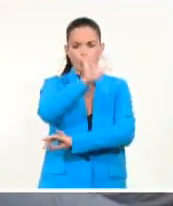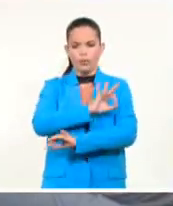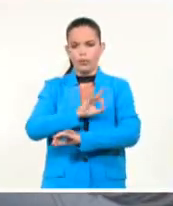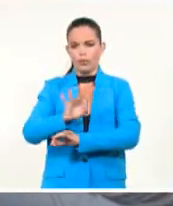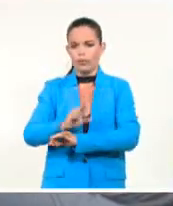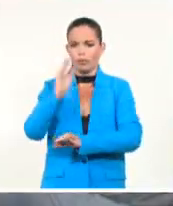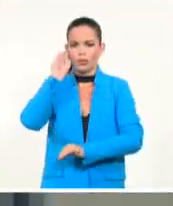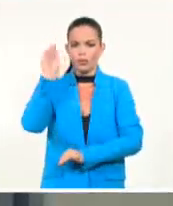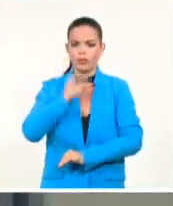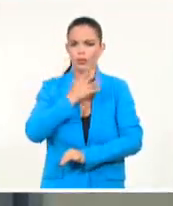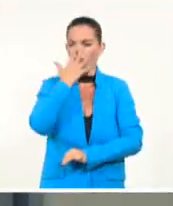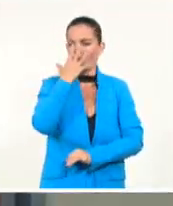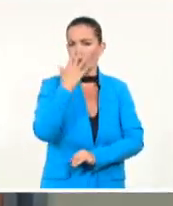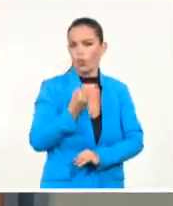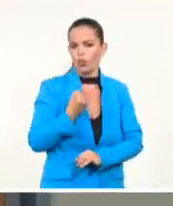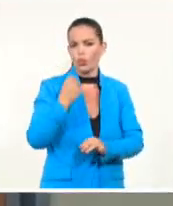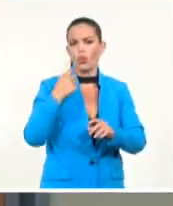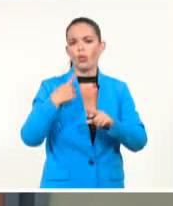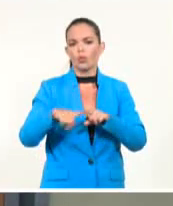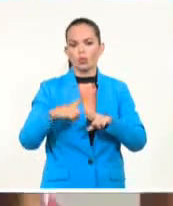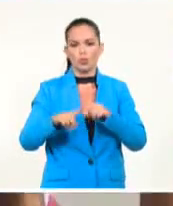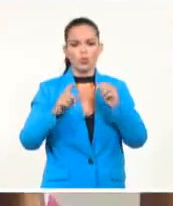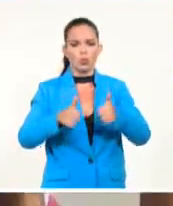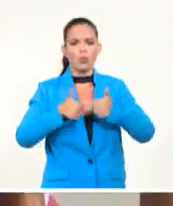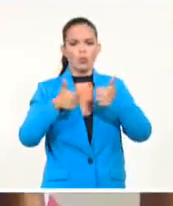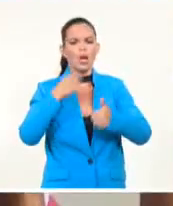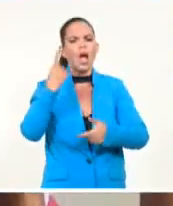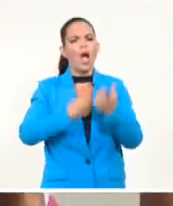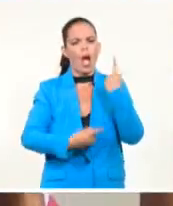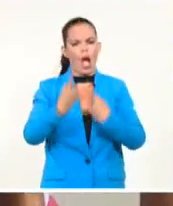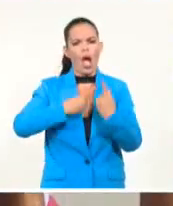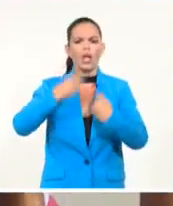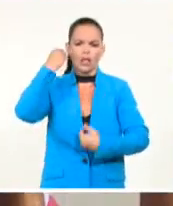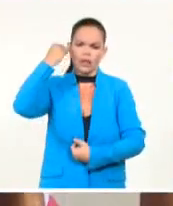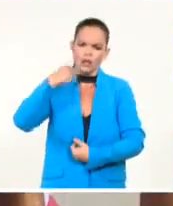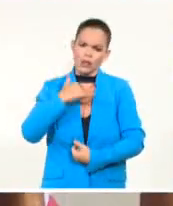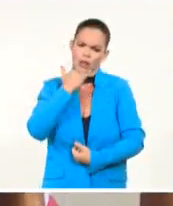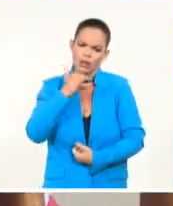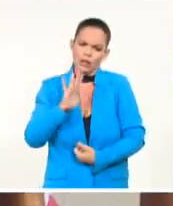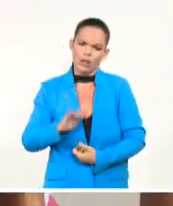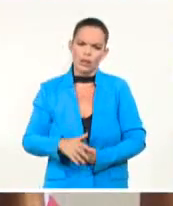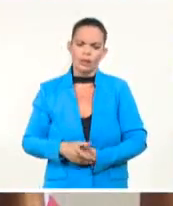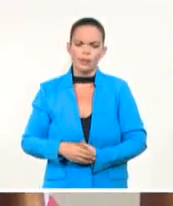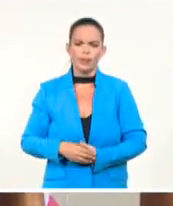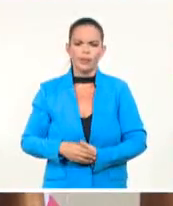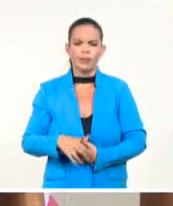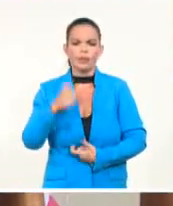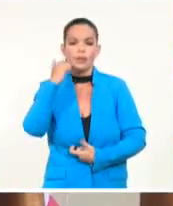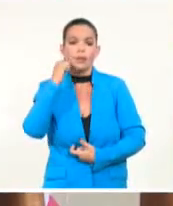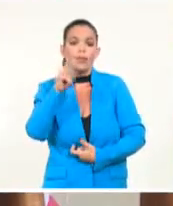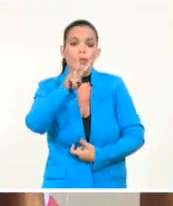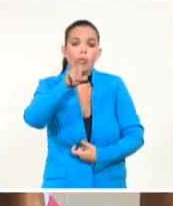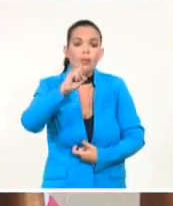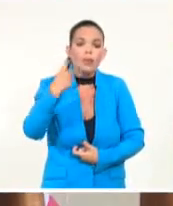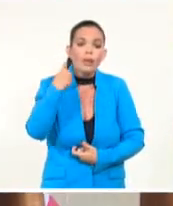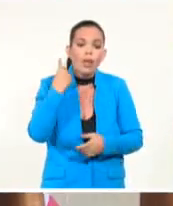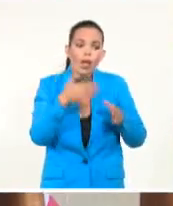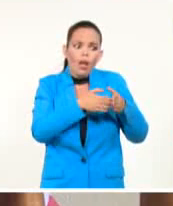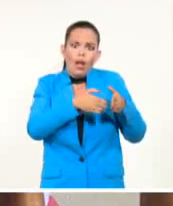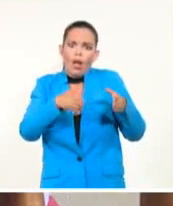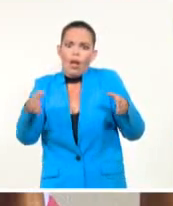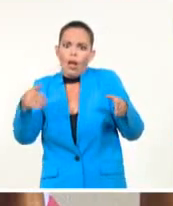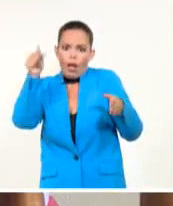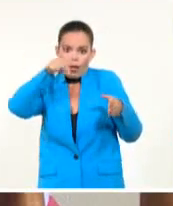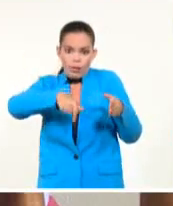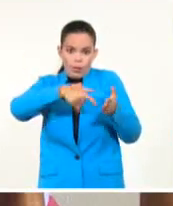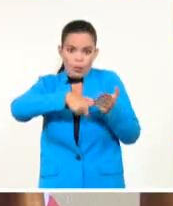los concursantes para emitir su fallo. El festival lleva más de 20 años desarrollándose aquí en la provincia, con la base